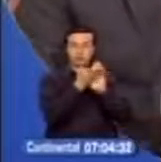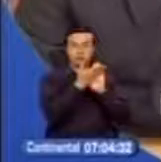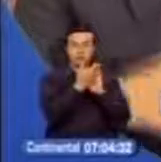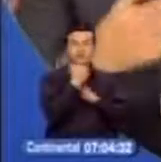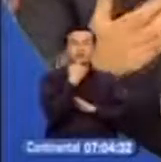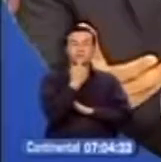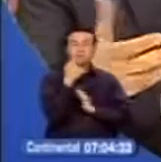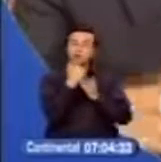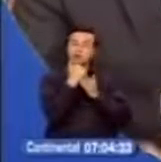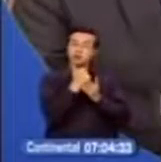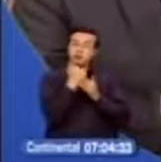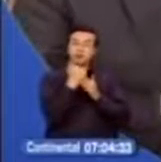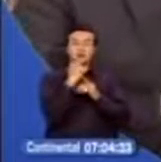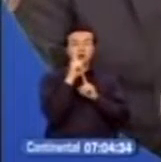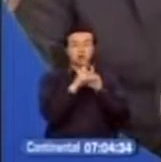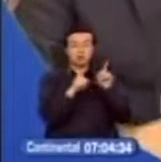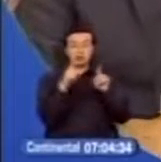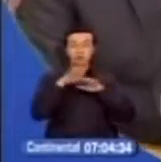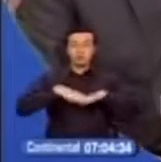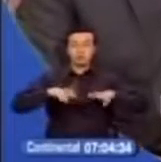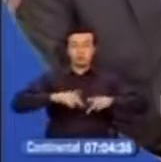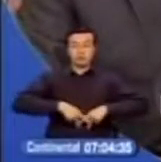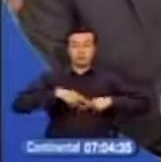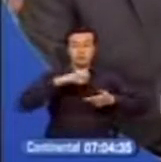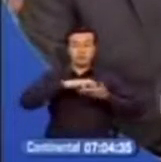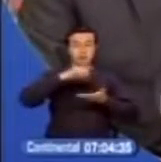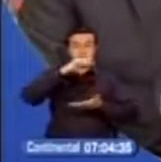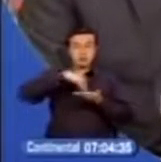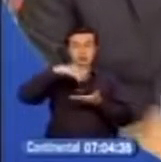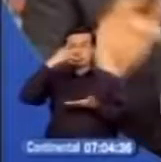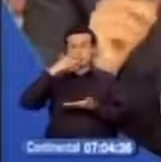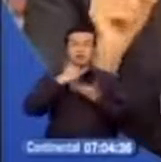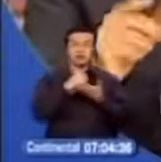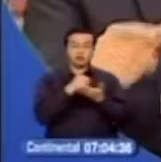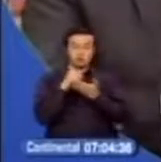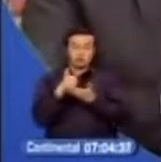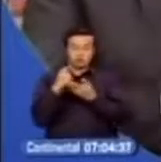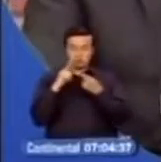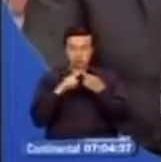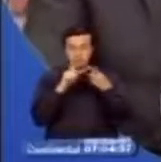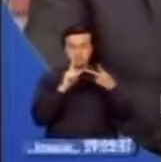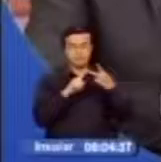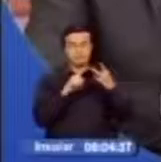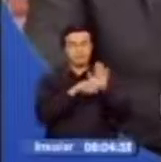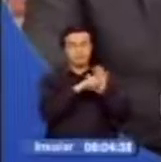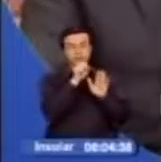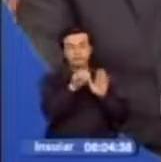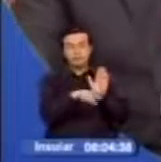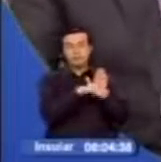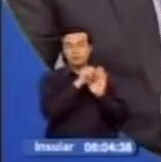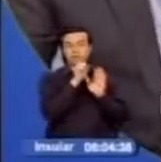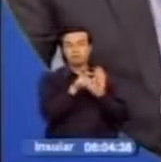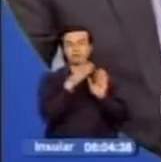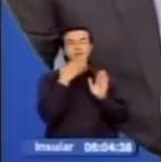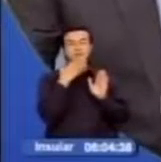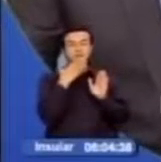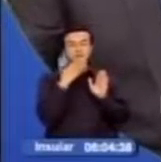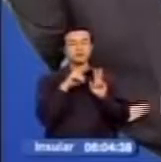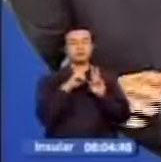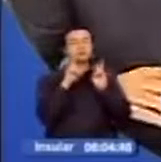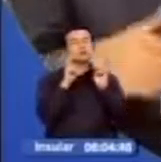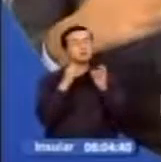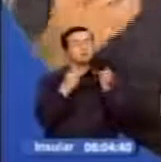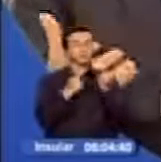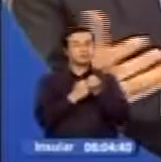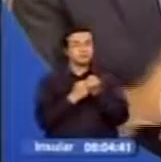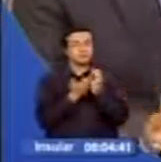contempla beneficios tributarios para quienes habitan en las provincias afectadas, así como contribuciones que van sobre todo en